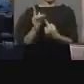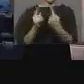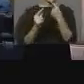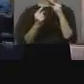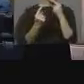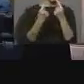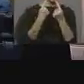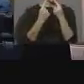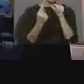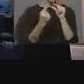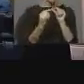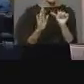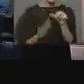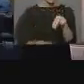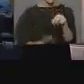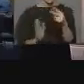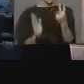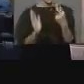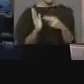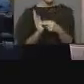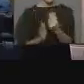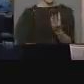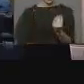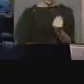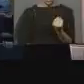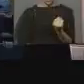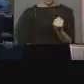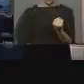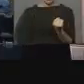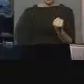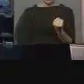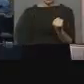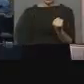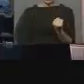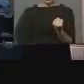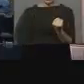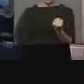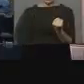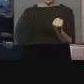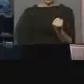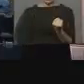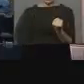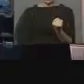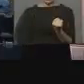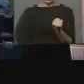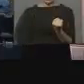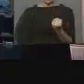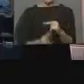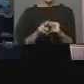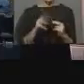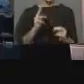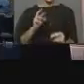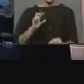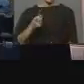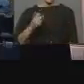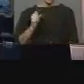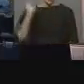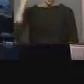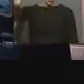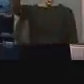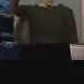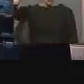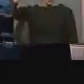entrevista del 6 de junio del año 2014 del Mostrador, que se le hace a Mariano Puga, el cura